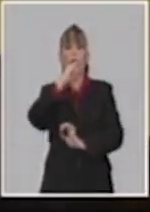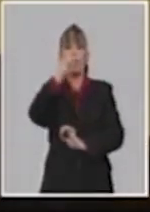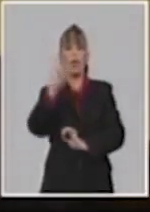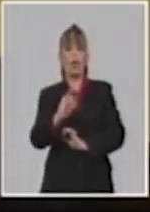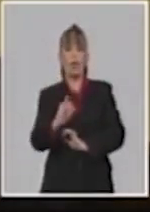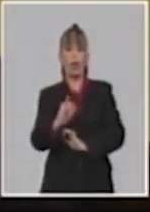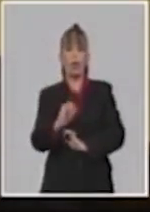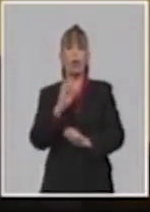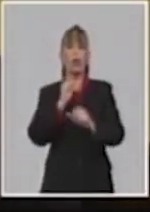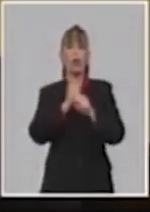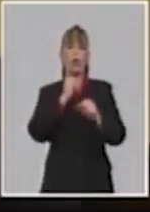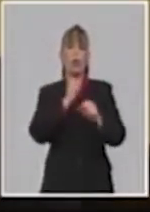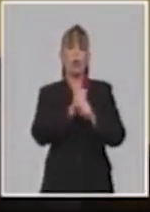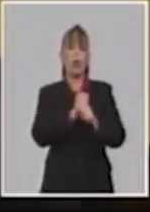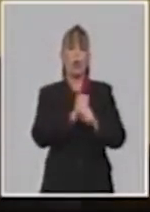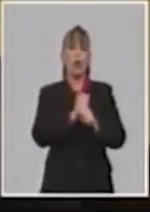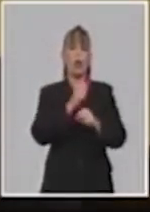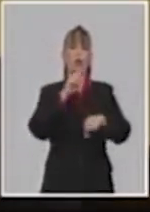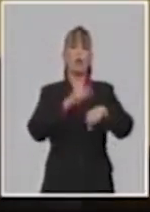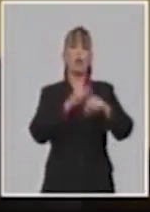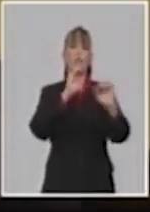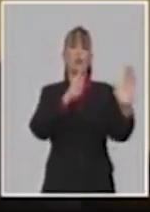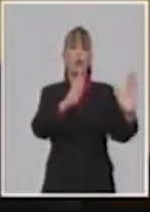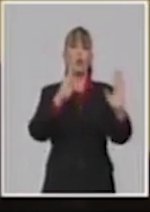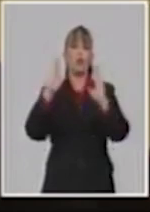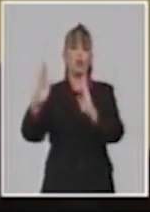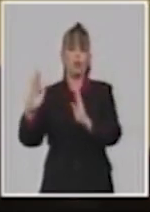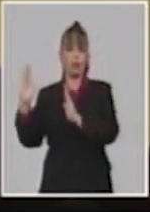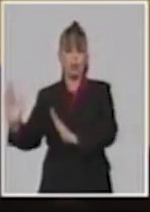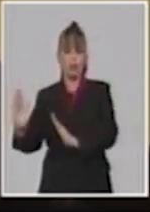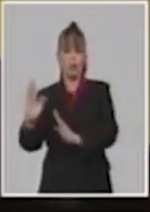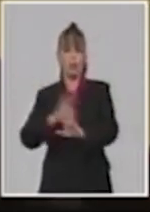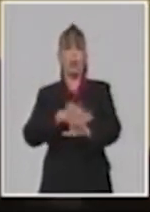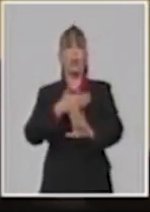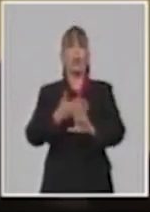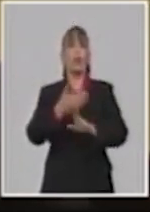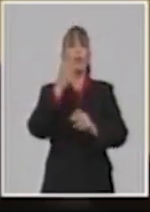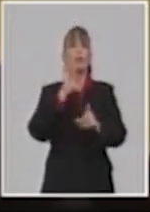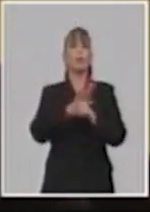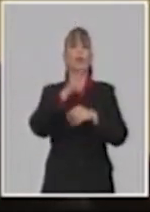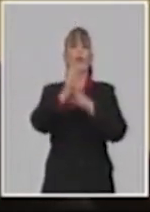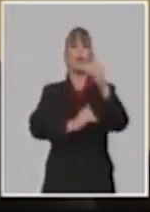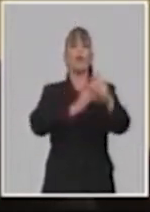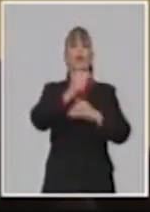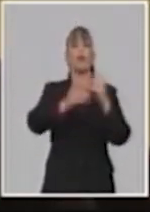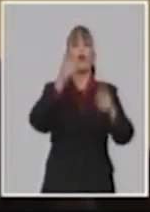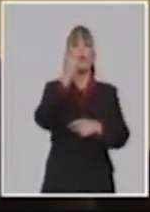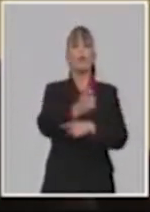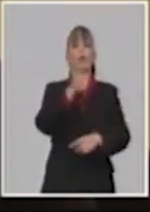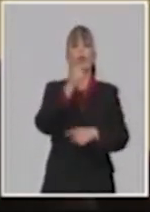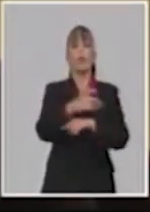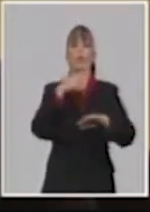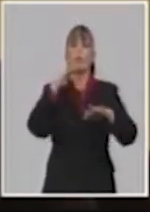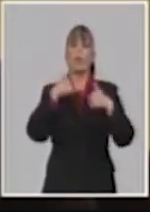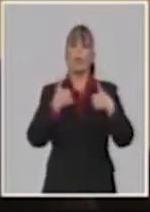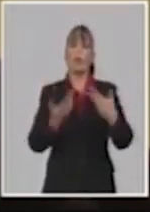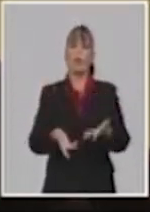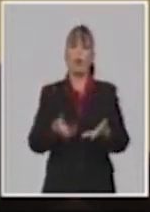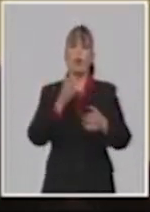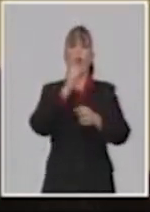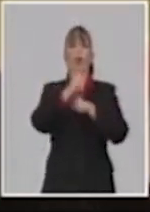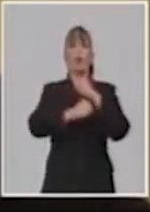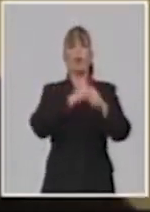trabajo en este hospital. Después se realizó un proceso de capacitación para el uso y manejo de los equipos